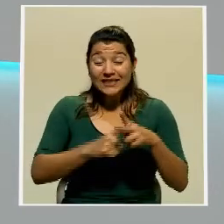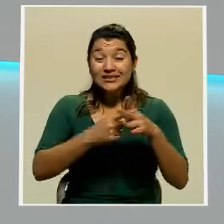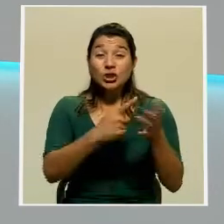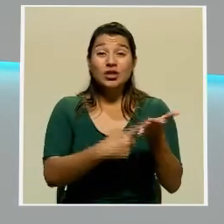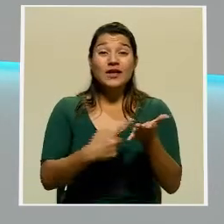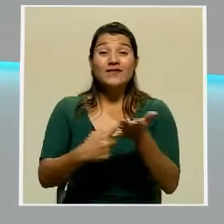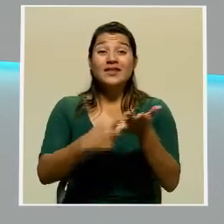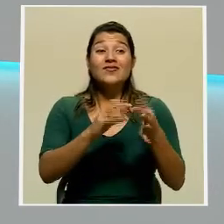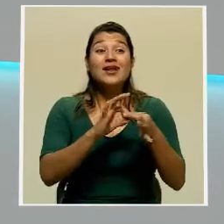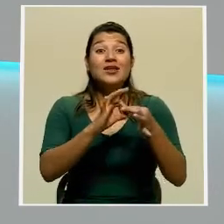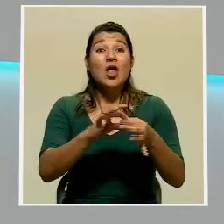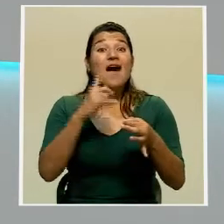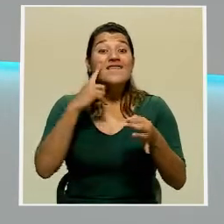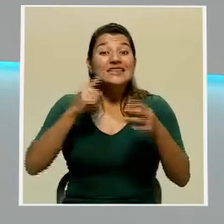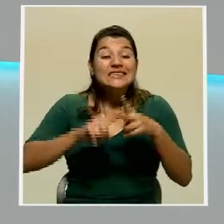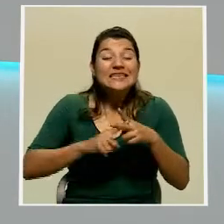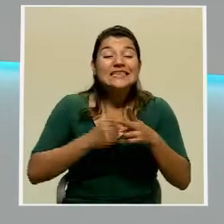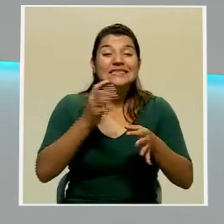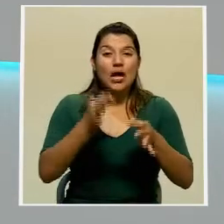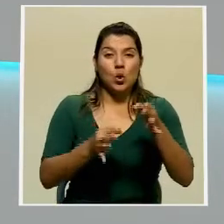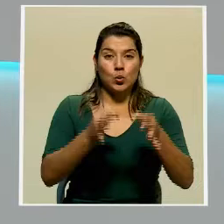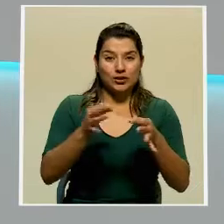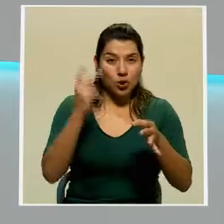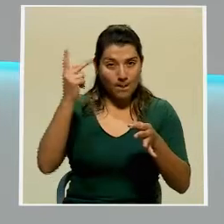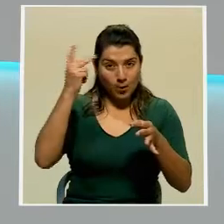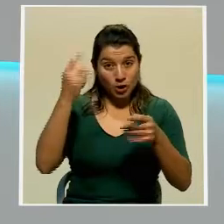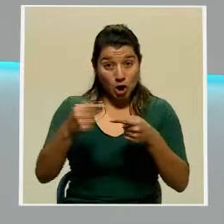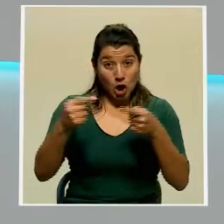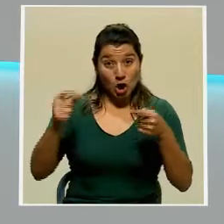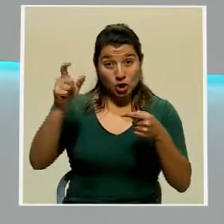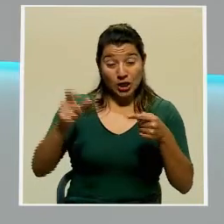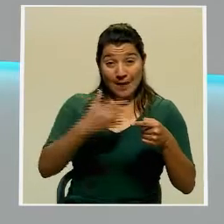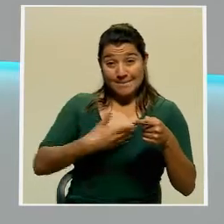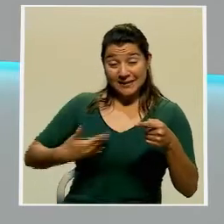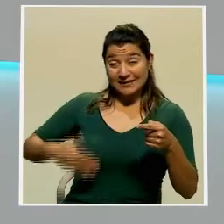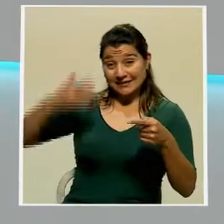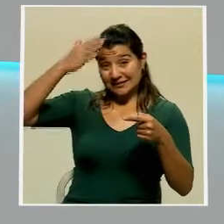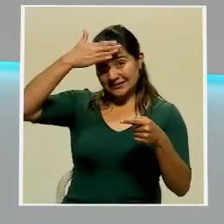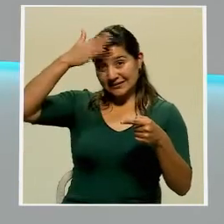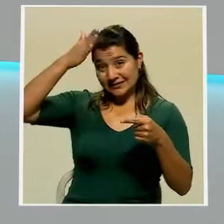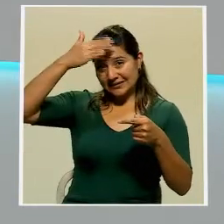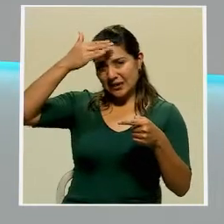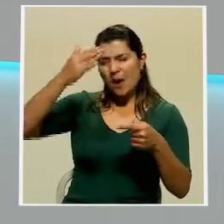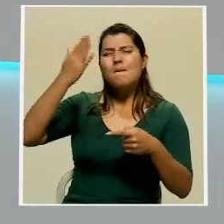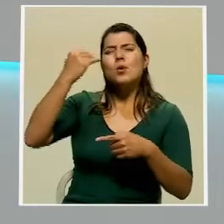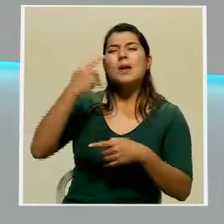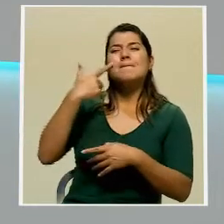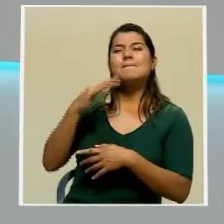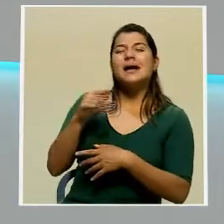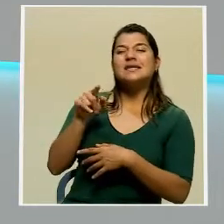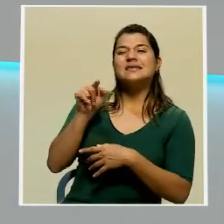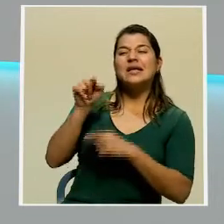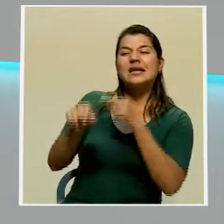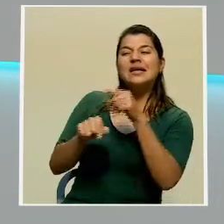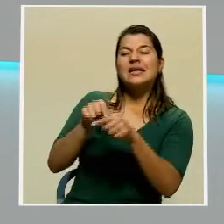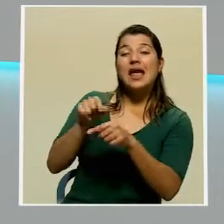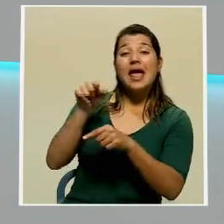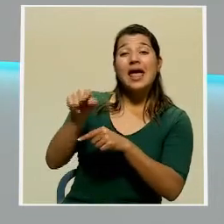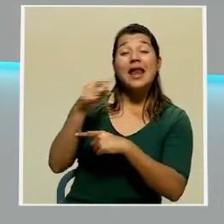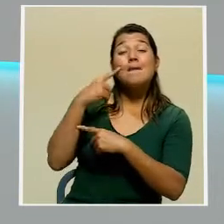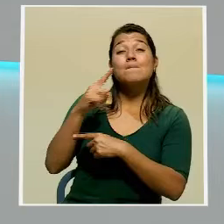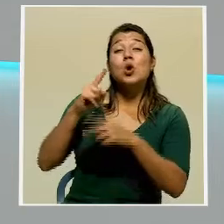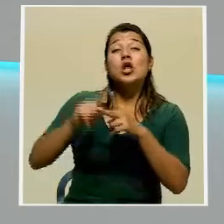nuevo juicio político al presidente Donald Trump, señalado de haber alentado el asalto al Capitolio